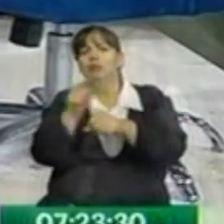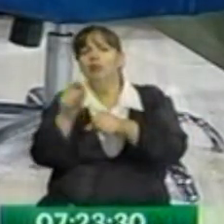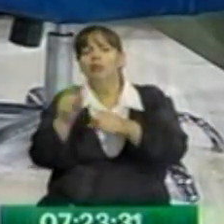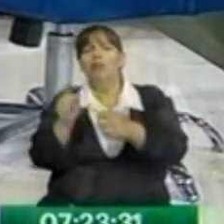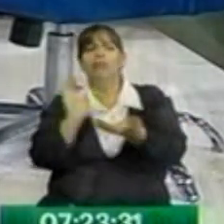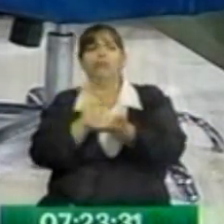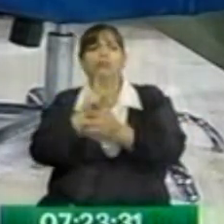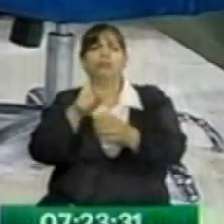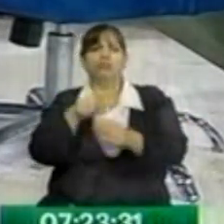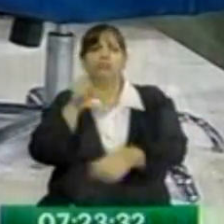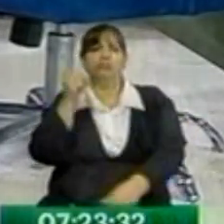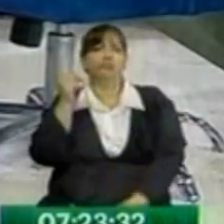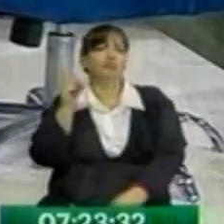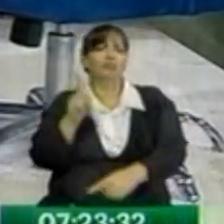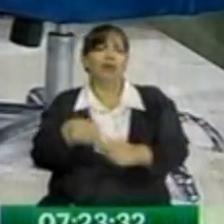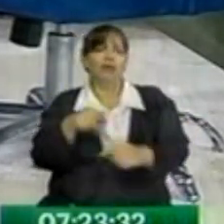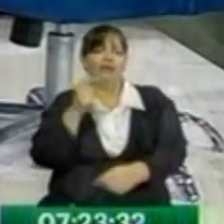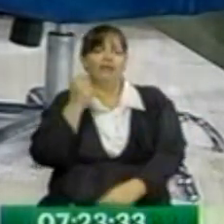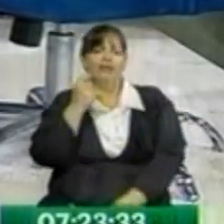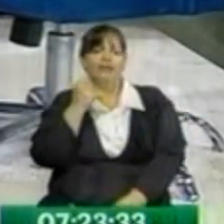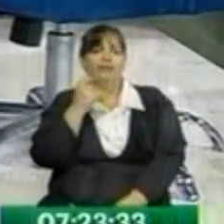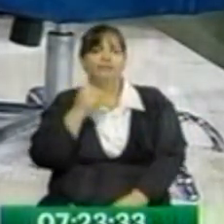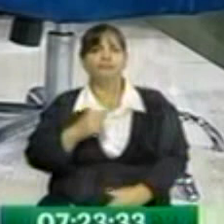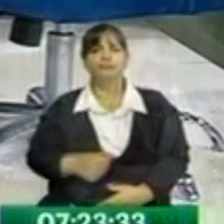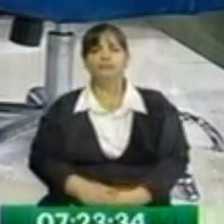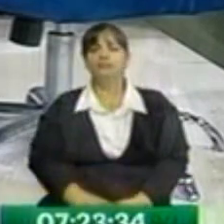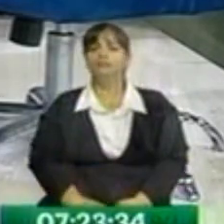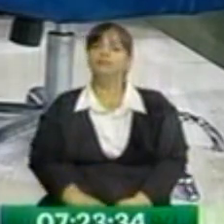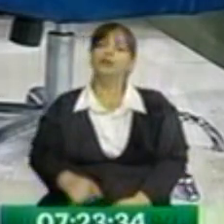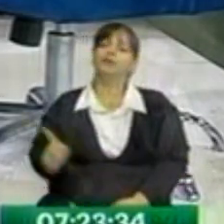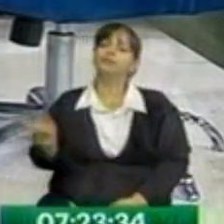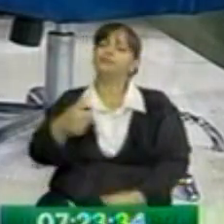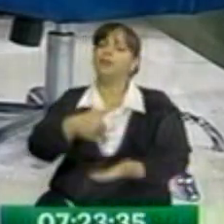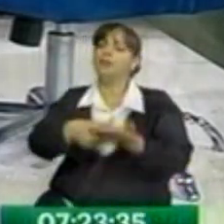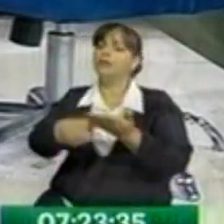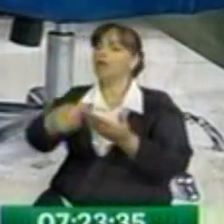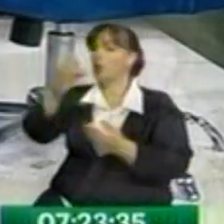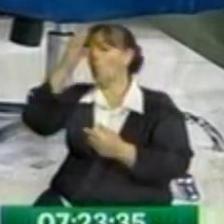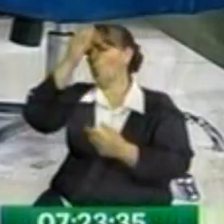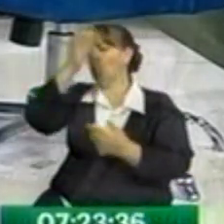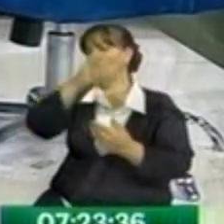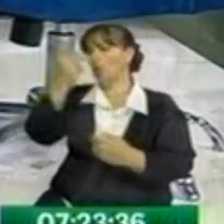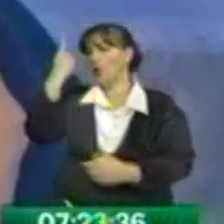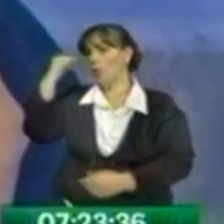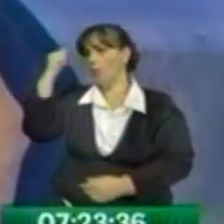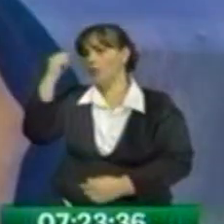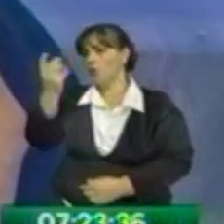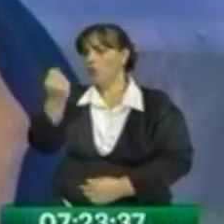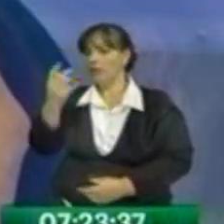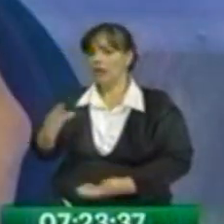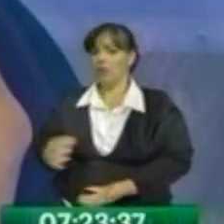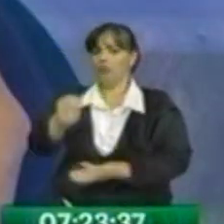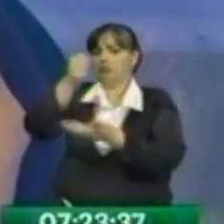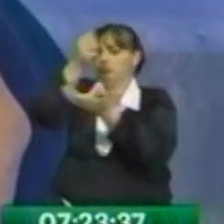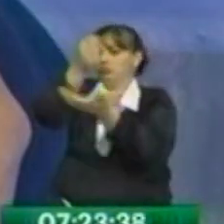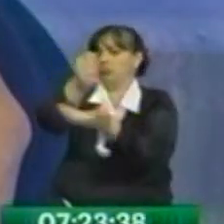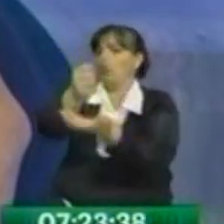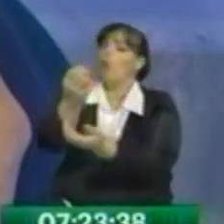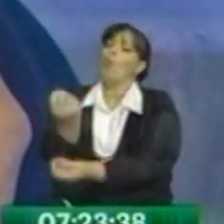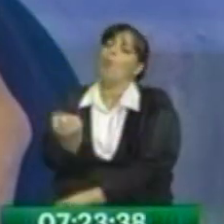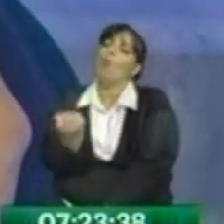del Ministerio de Cultura, ¿de cuánto estamos hablando, ministro? ¿De qué manera ha sido distribuido? ¿Hay equidad en